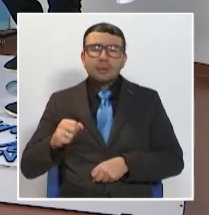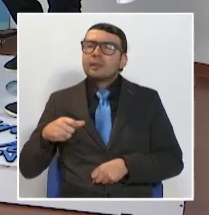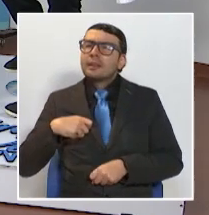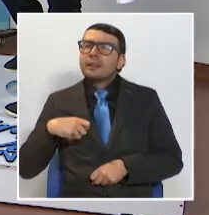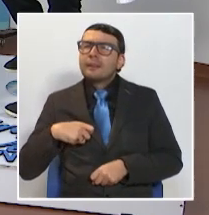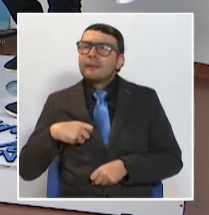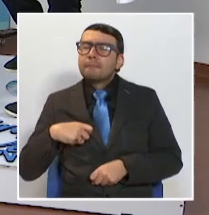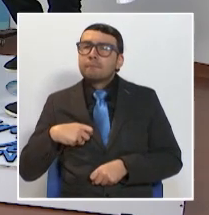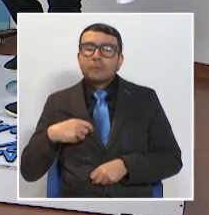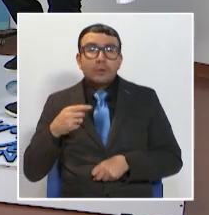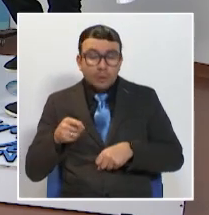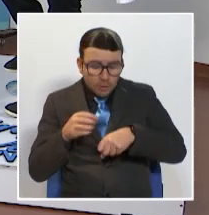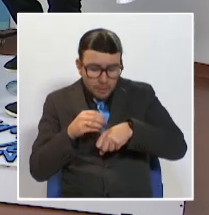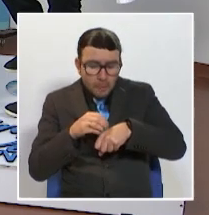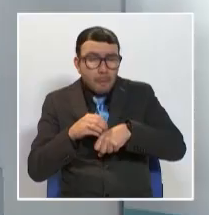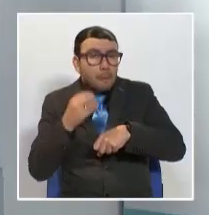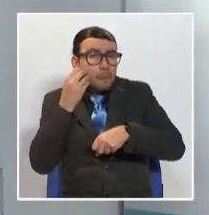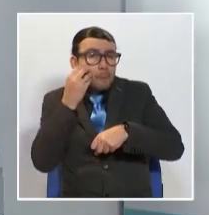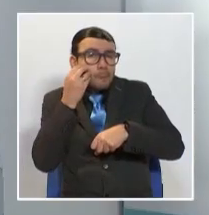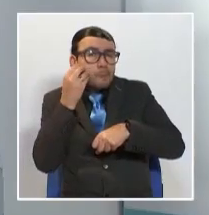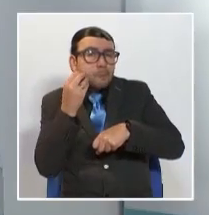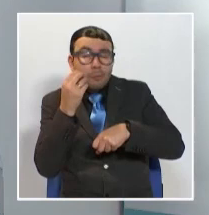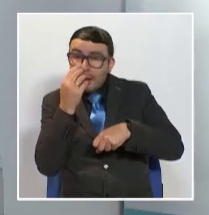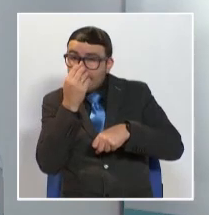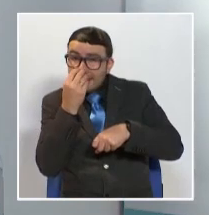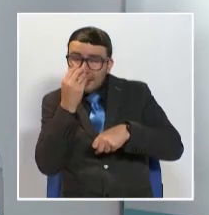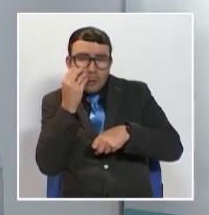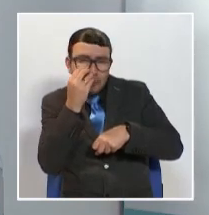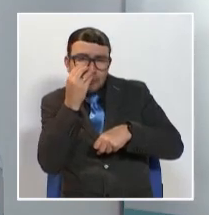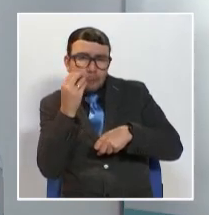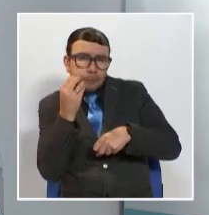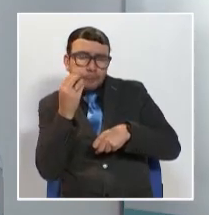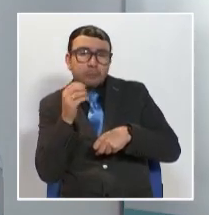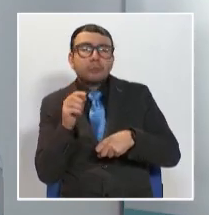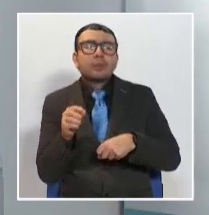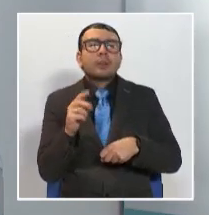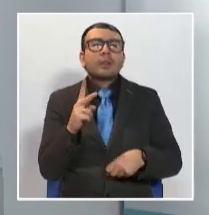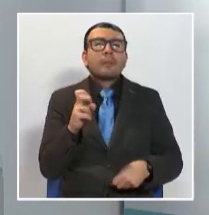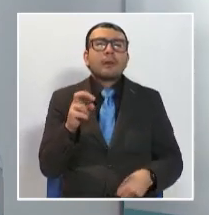una verruga acá en la parte de la nariz y se la